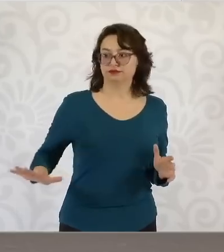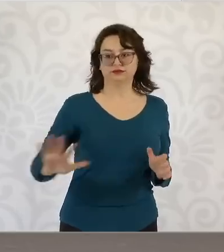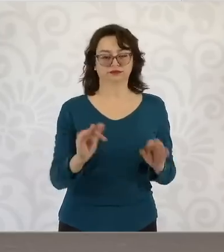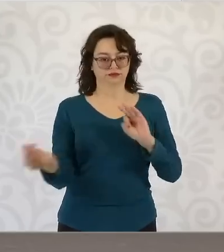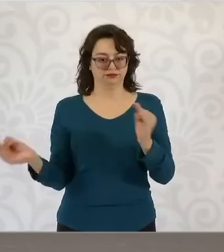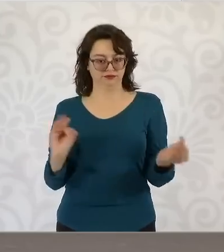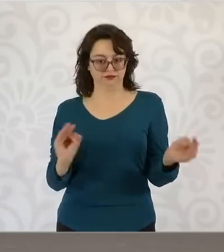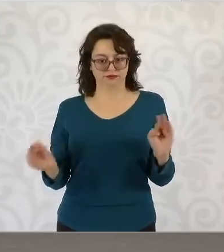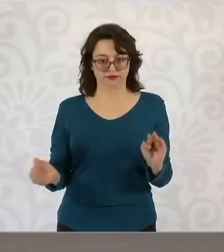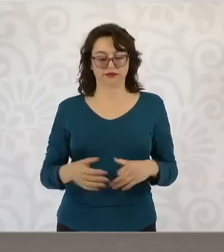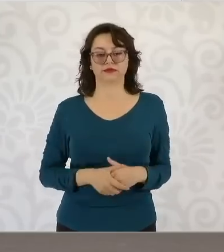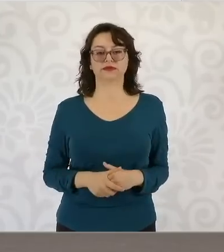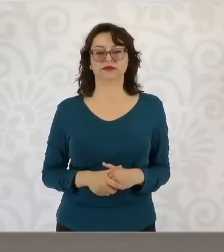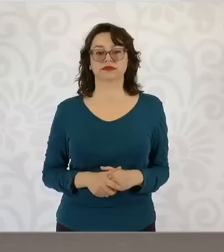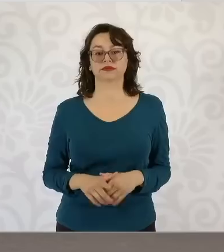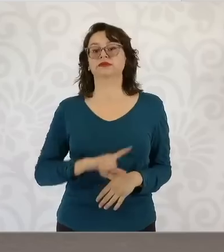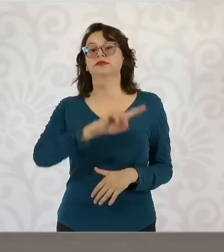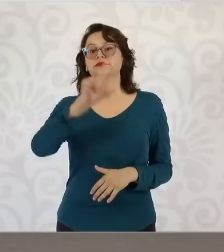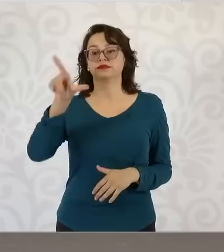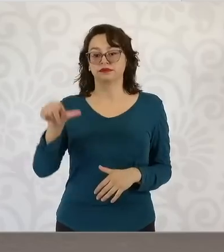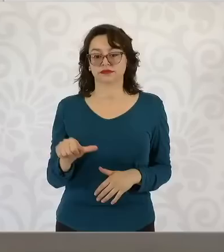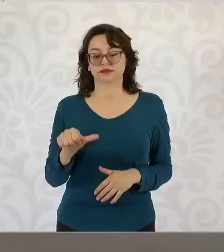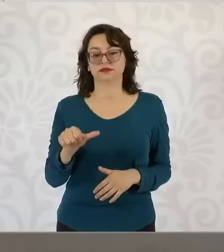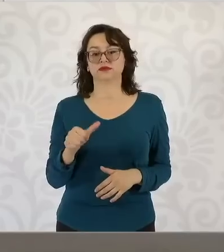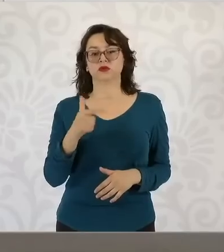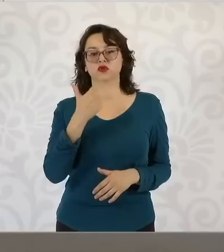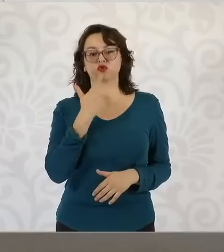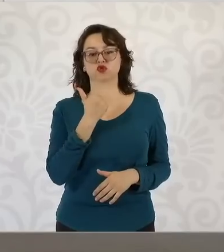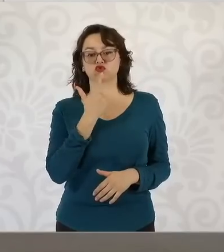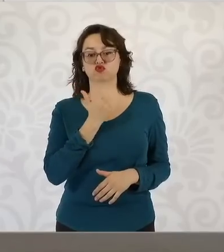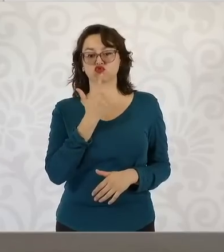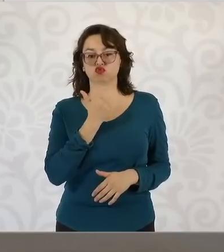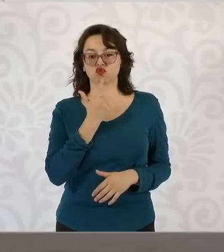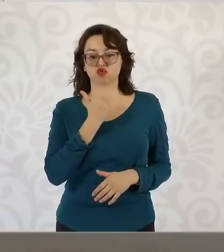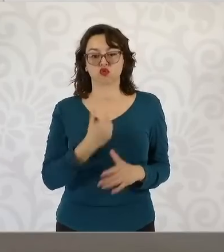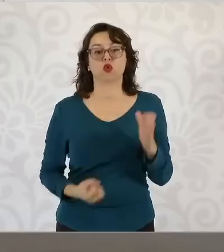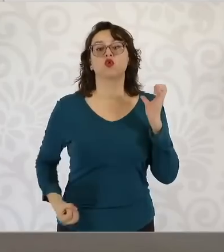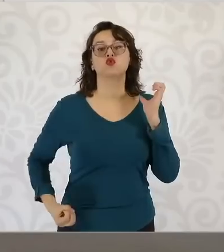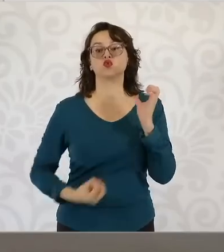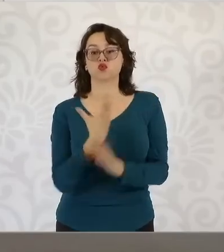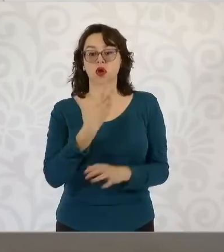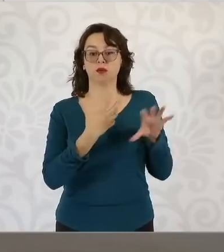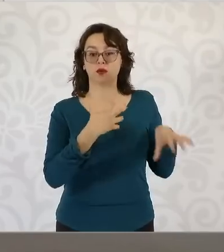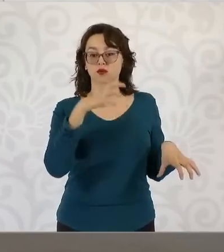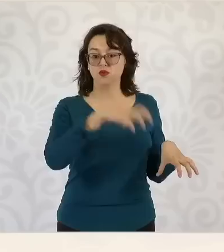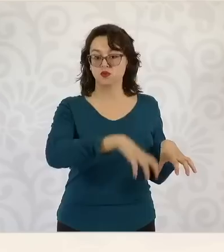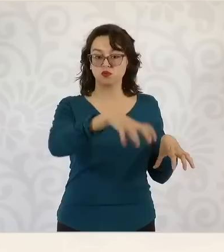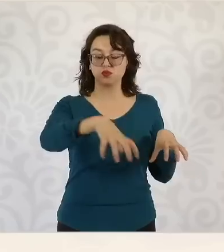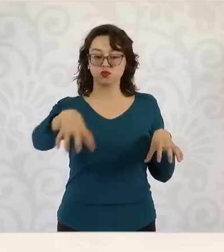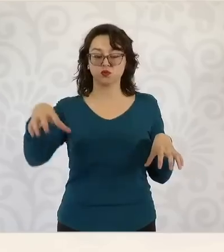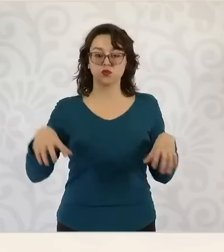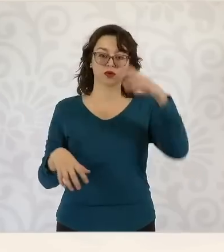acá, en este color, los nuevos polos que ya fueron aprobados por la